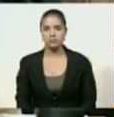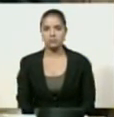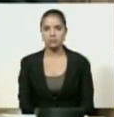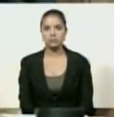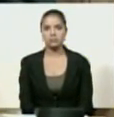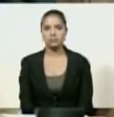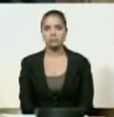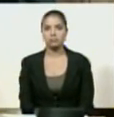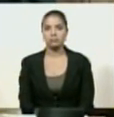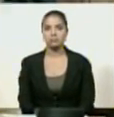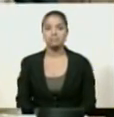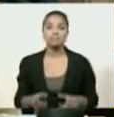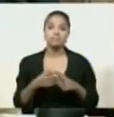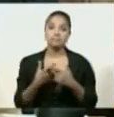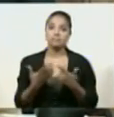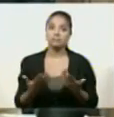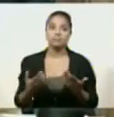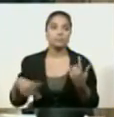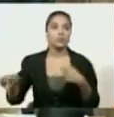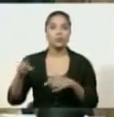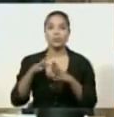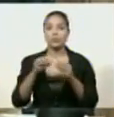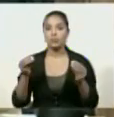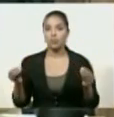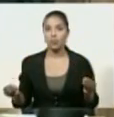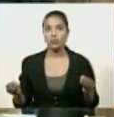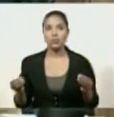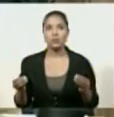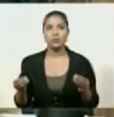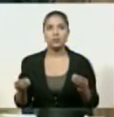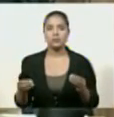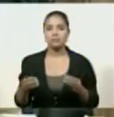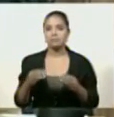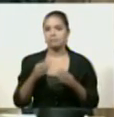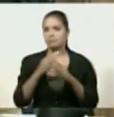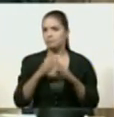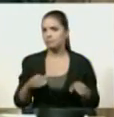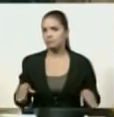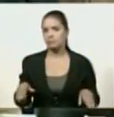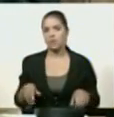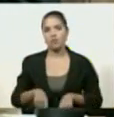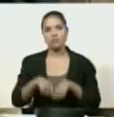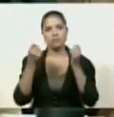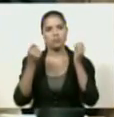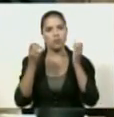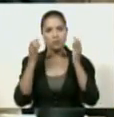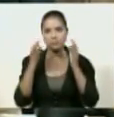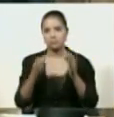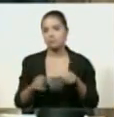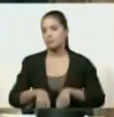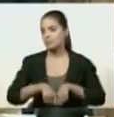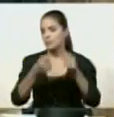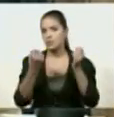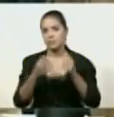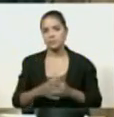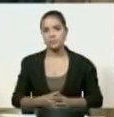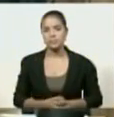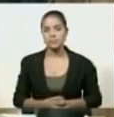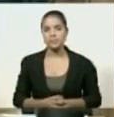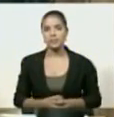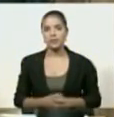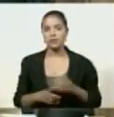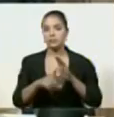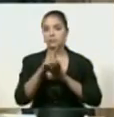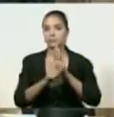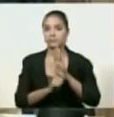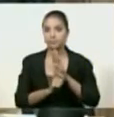Así que estos actos, que no solamente son irritos y nulos, ya violan flagrantemente la